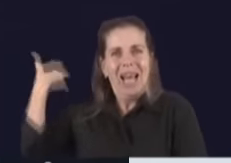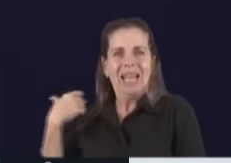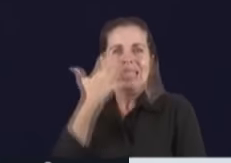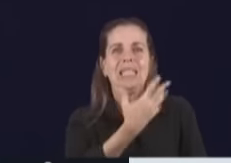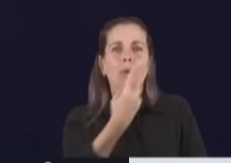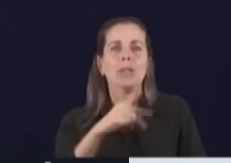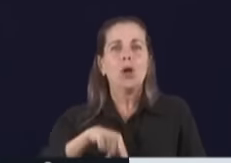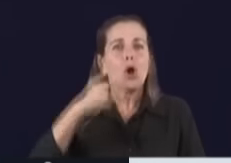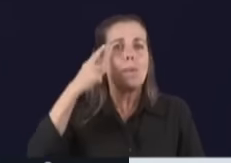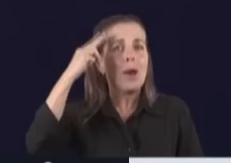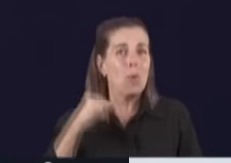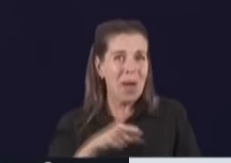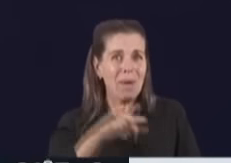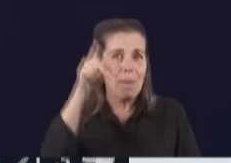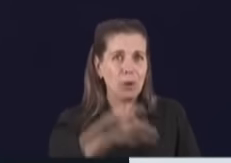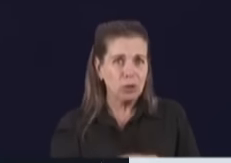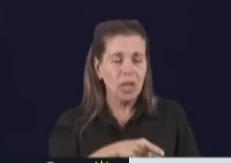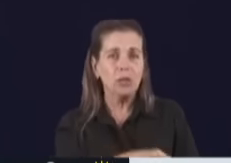52,9% al